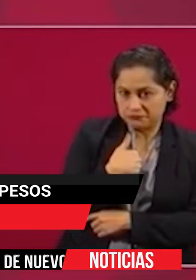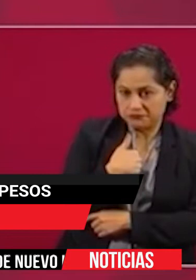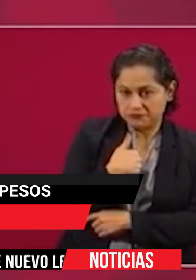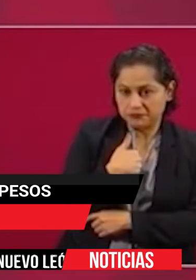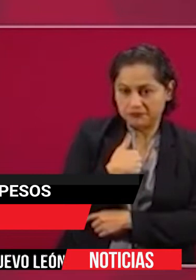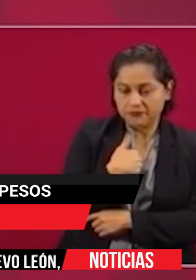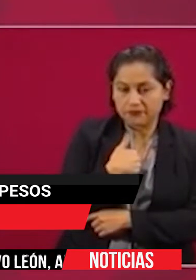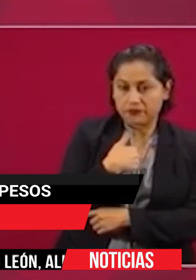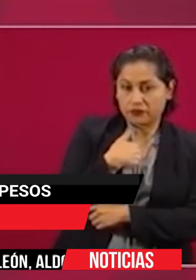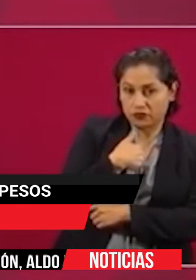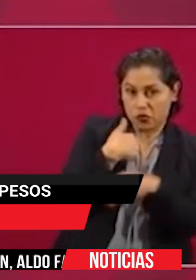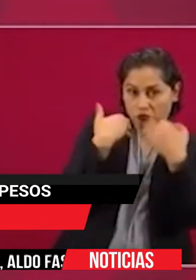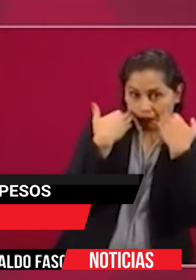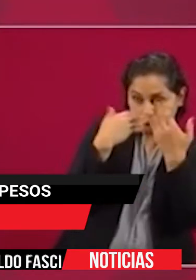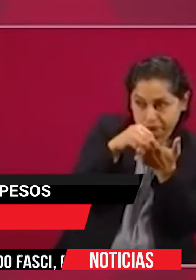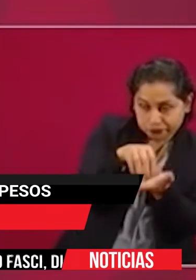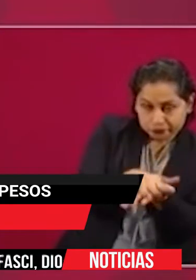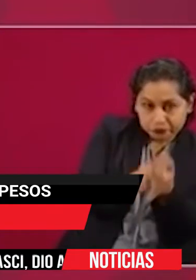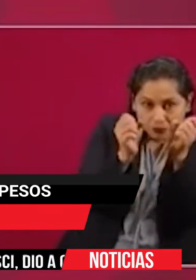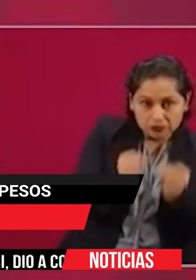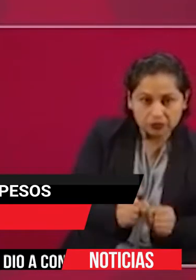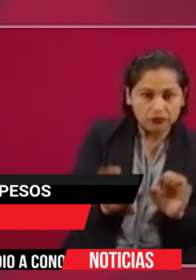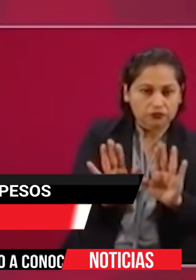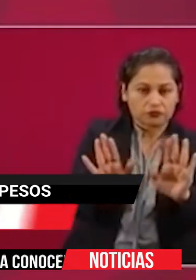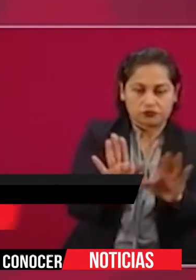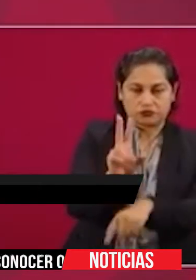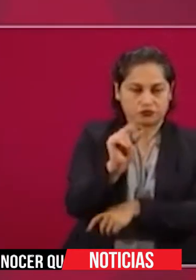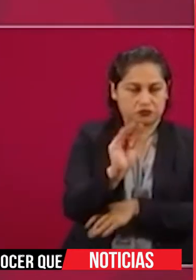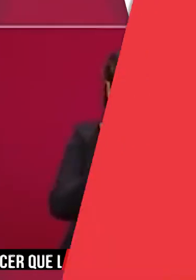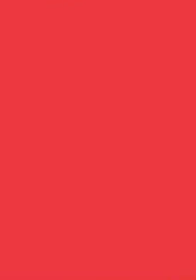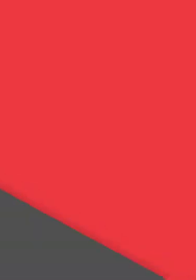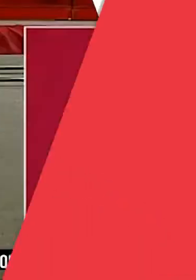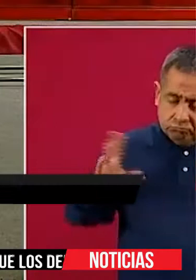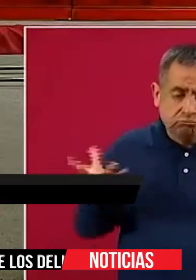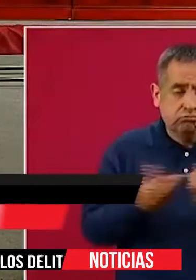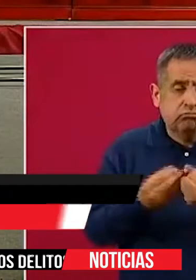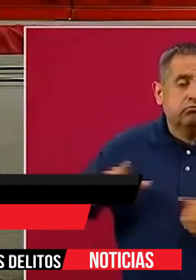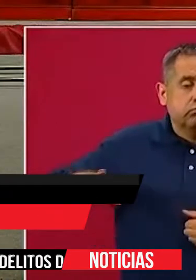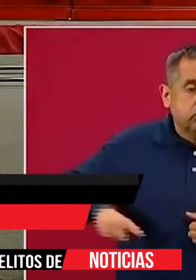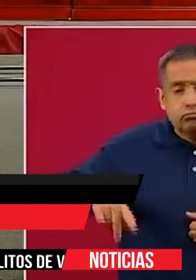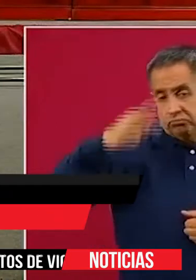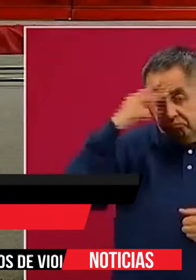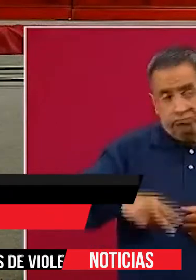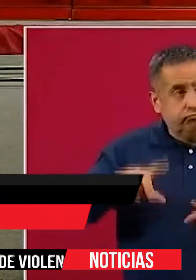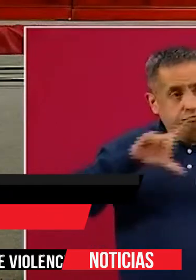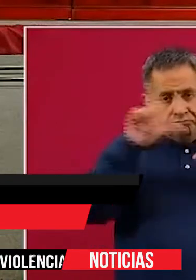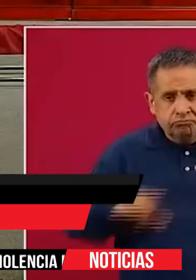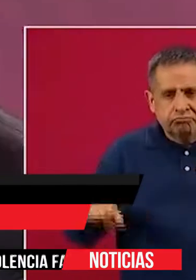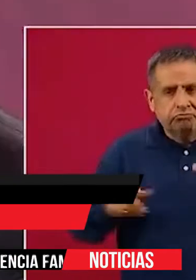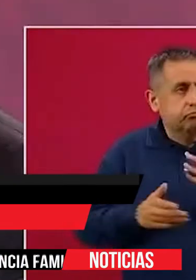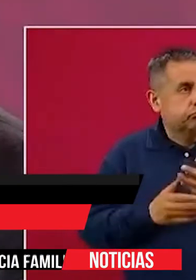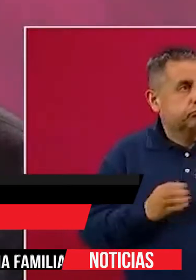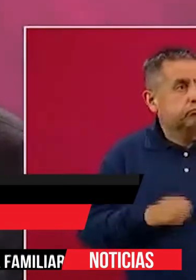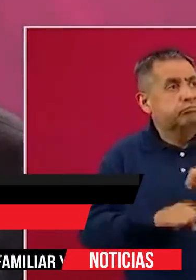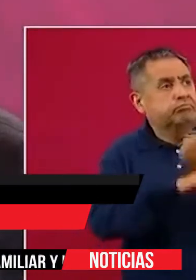que se dará un anticipo de más de 30 mil millones de pesos para el abasto. Hugo López-Gatell Ramírez, subsecretario